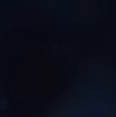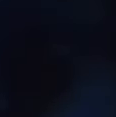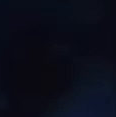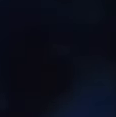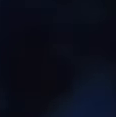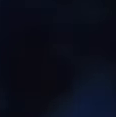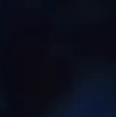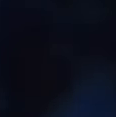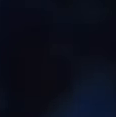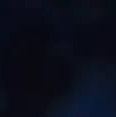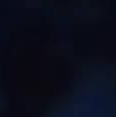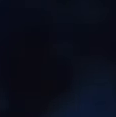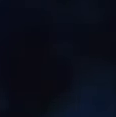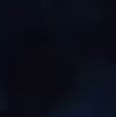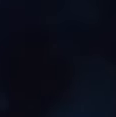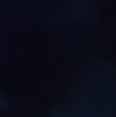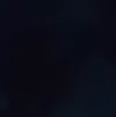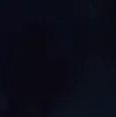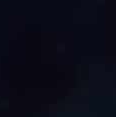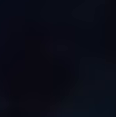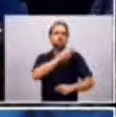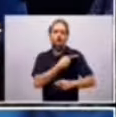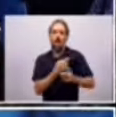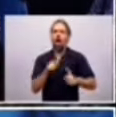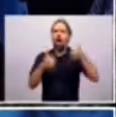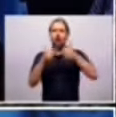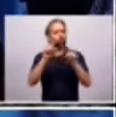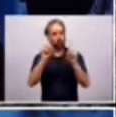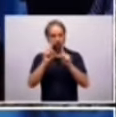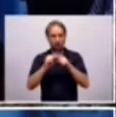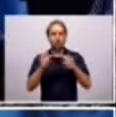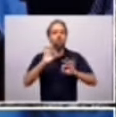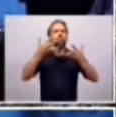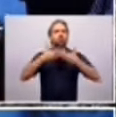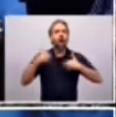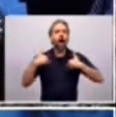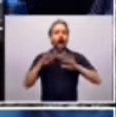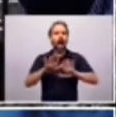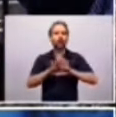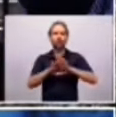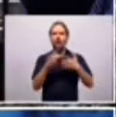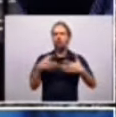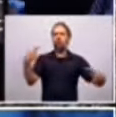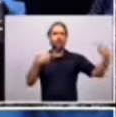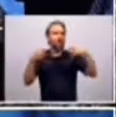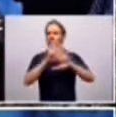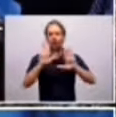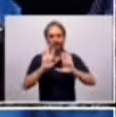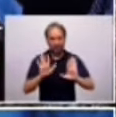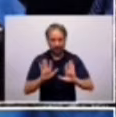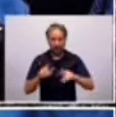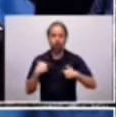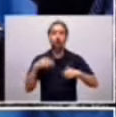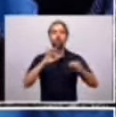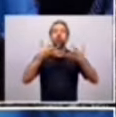Hay algunas de estos artículos que contienen también, están en el DNU, que violan la Constitución Nacional.